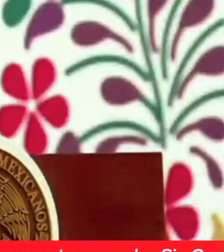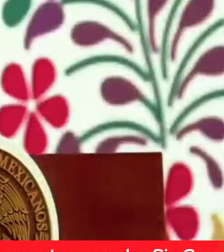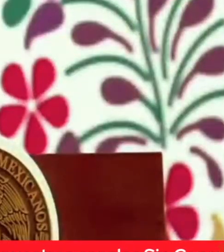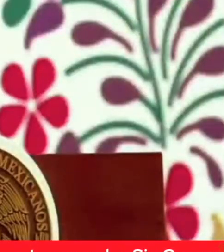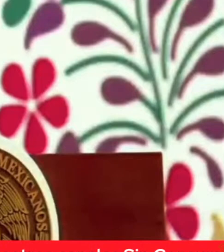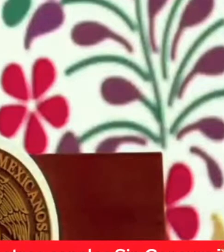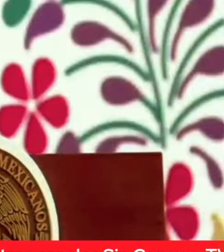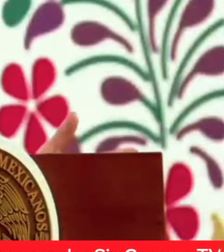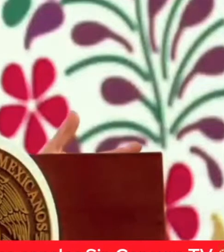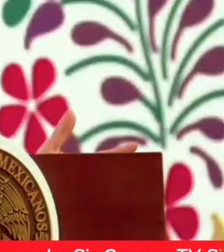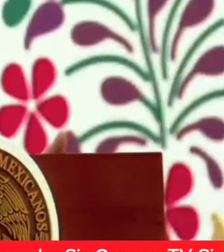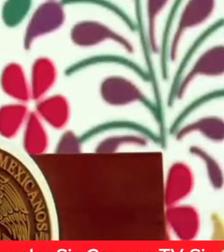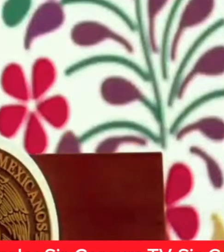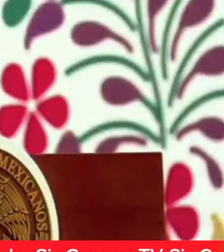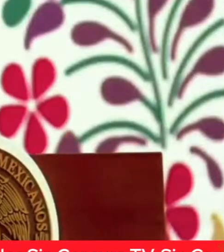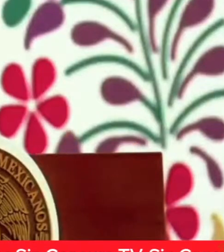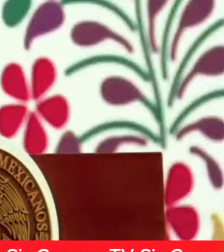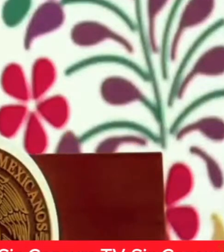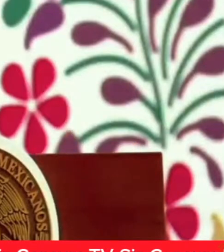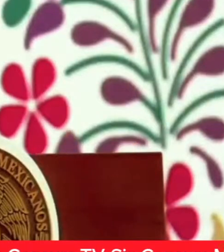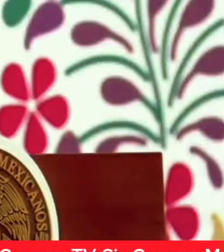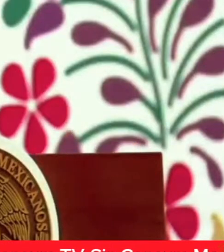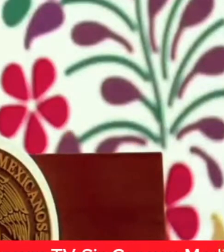años. Entonces,